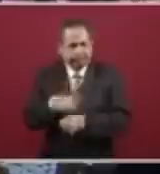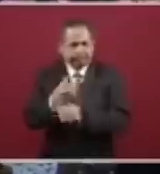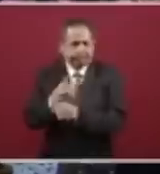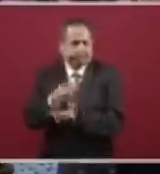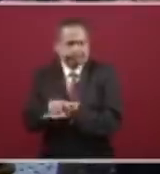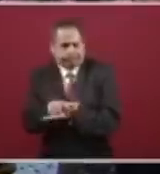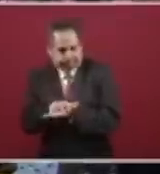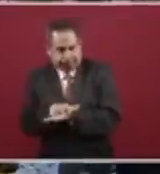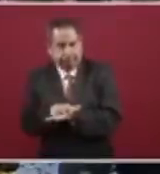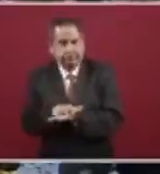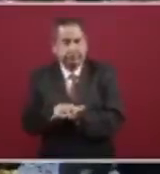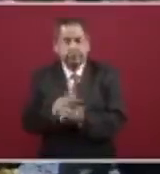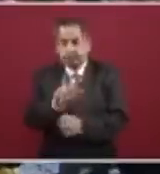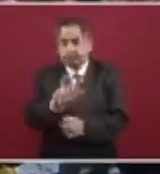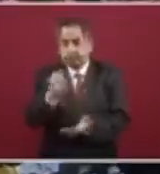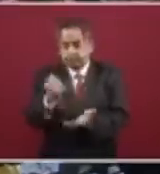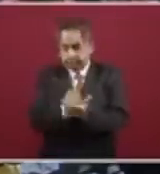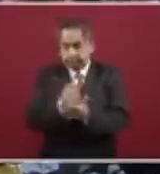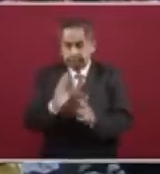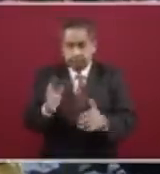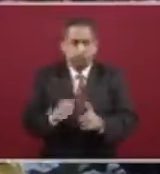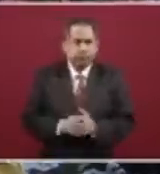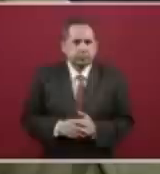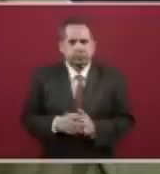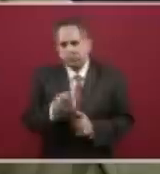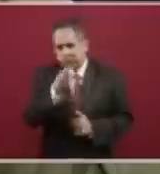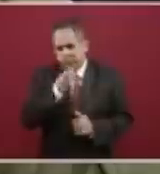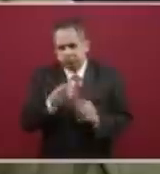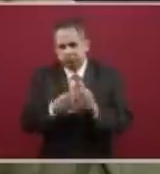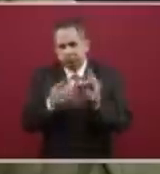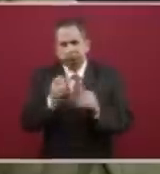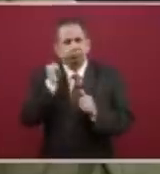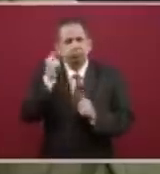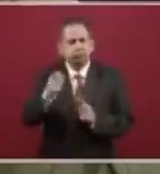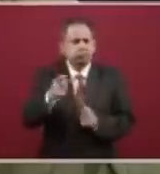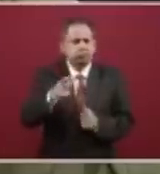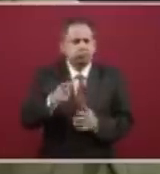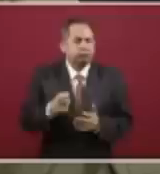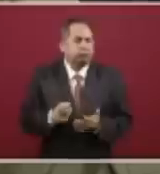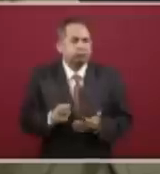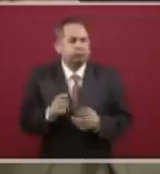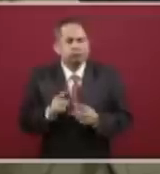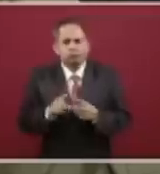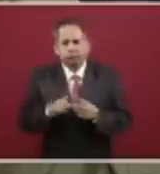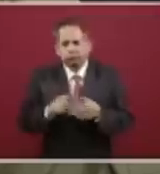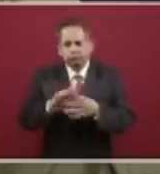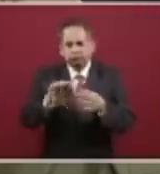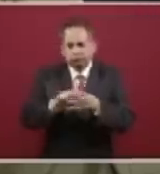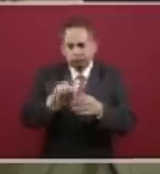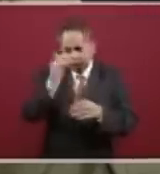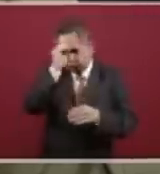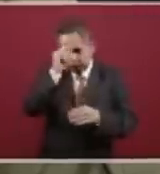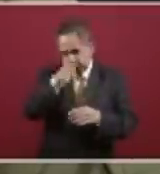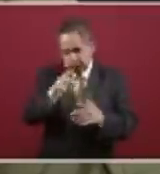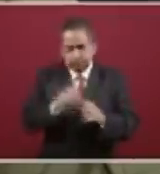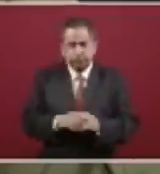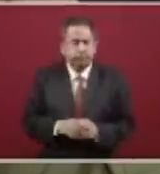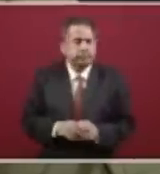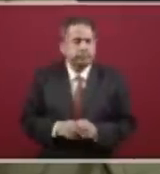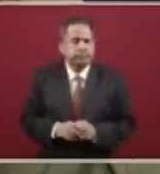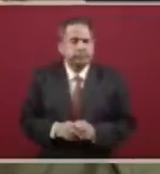va a aprobar y si nos puede dar algún algún un comentario acerca de eso hay